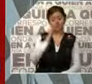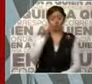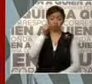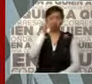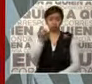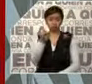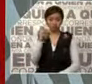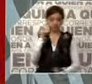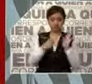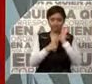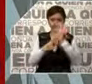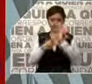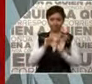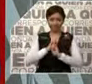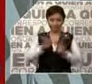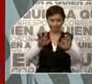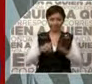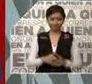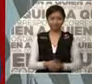la siguiente información.